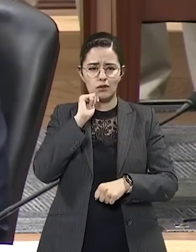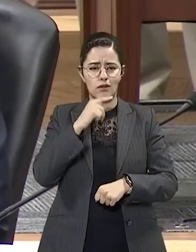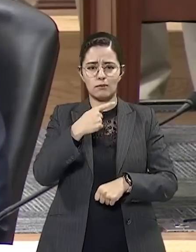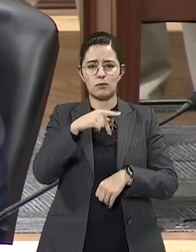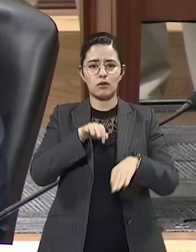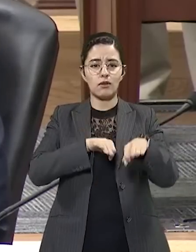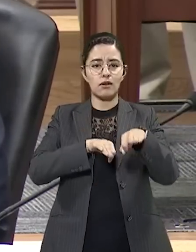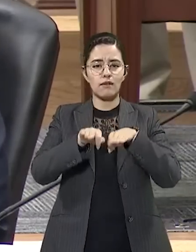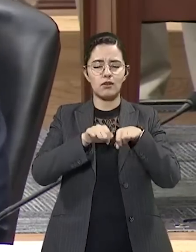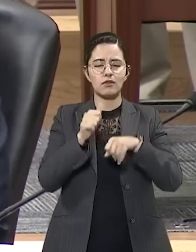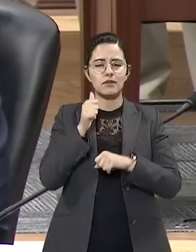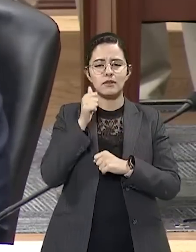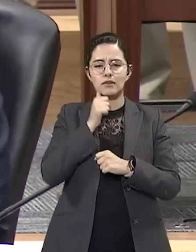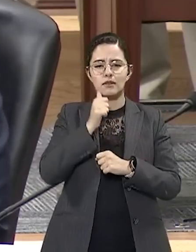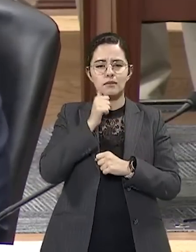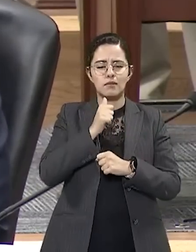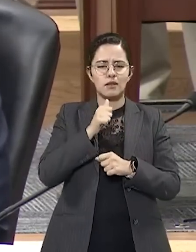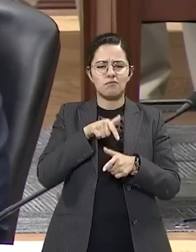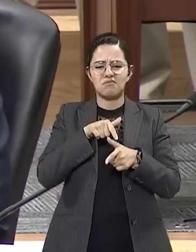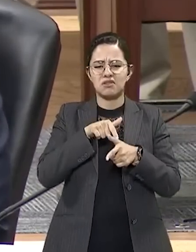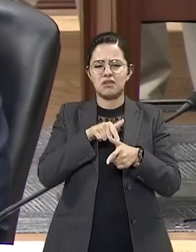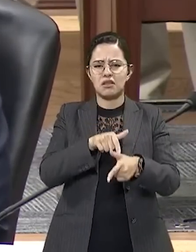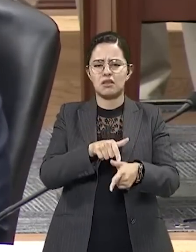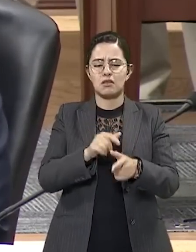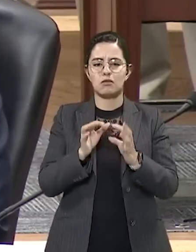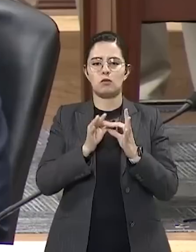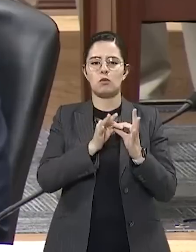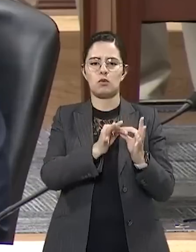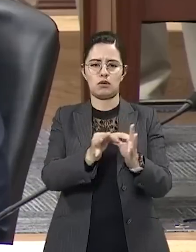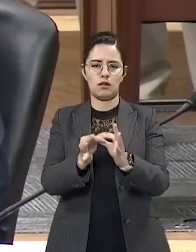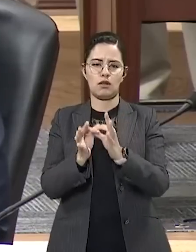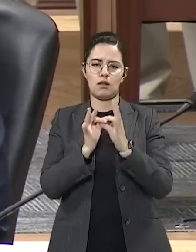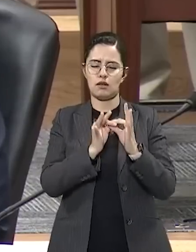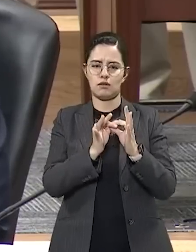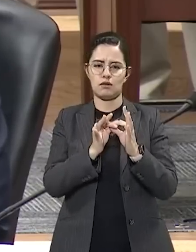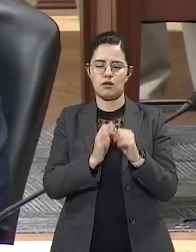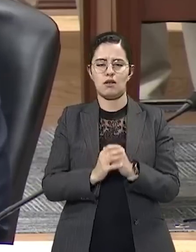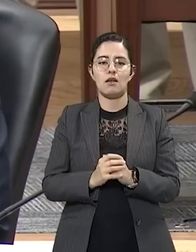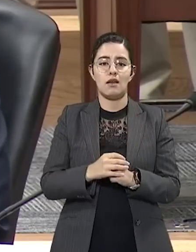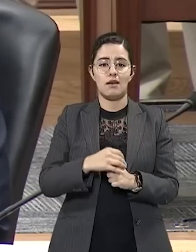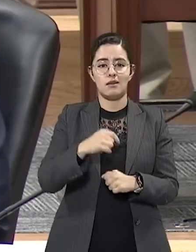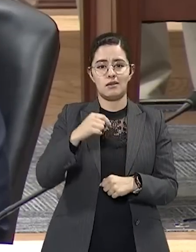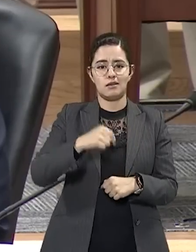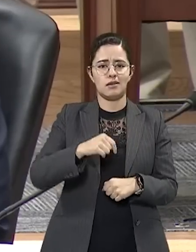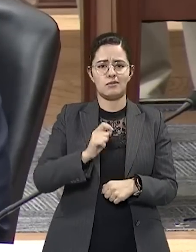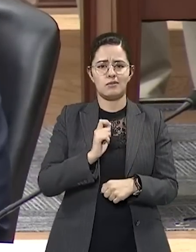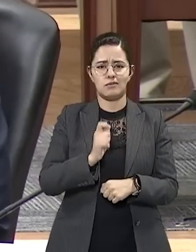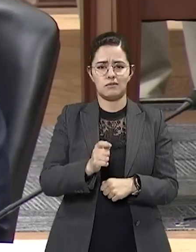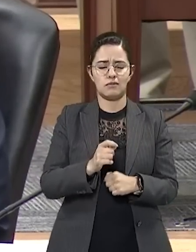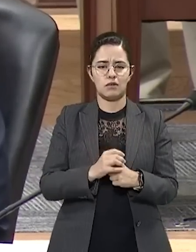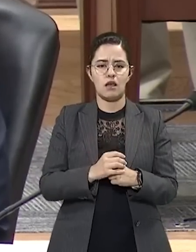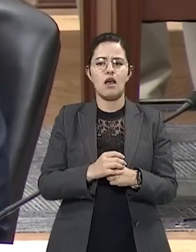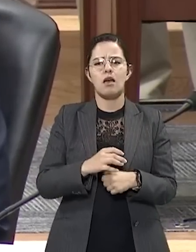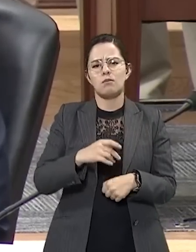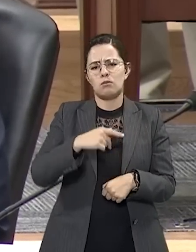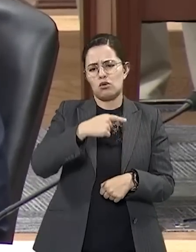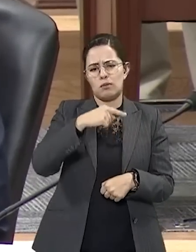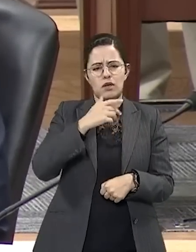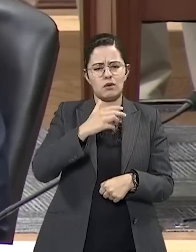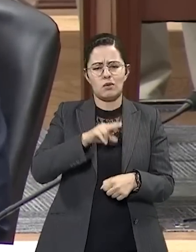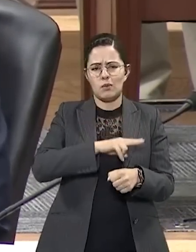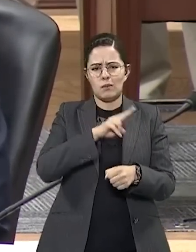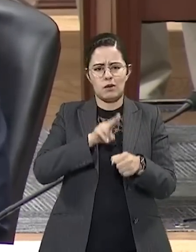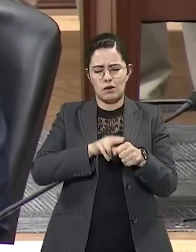mantenido de manera constante dando así unidad a lo que por naturaleza se caracteriza por la diferencia y por la